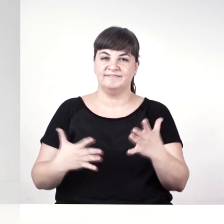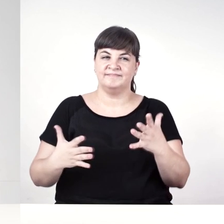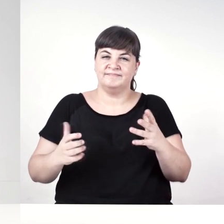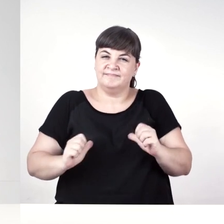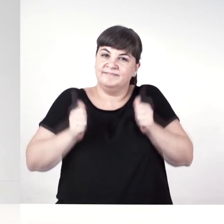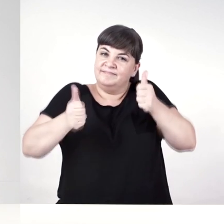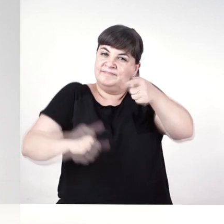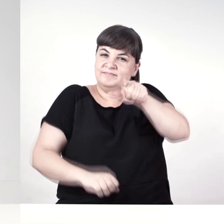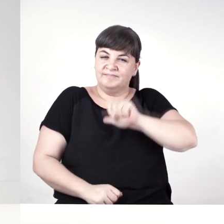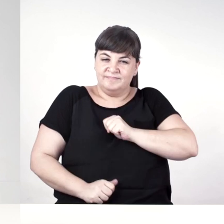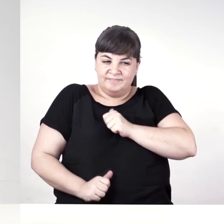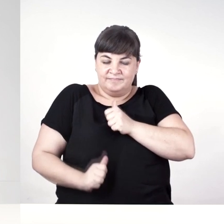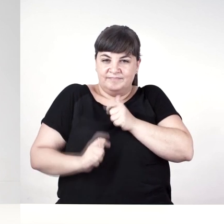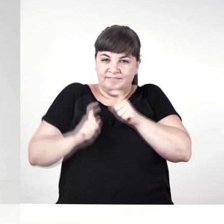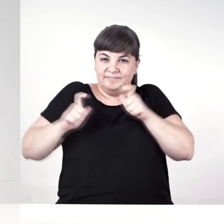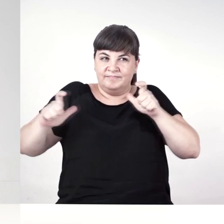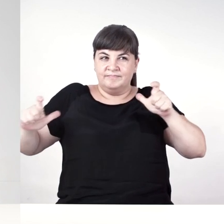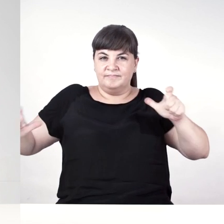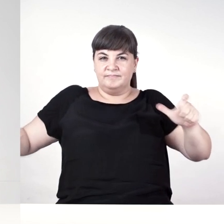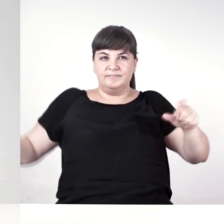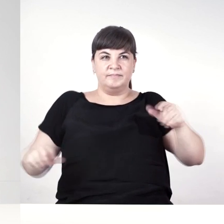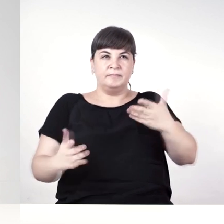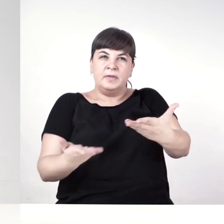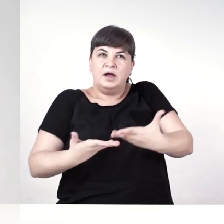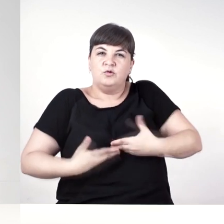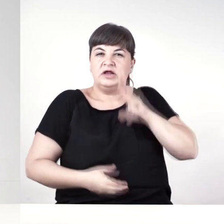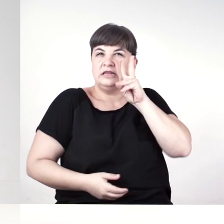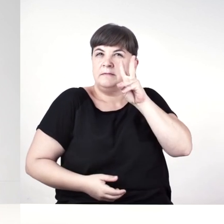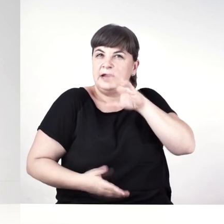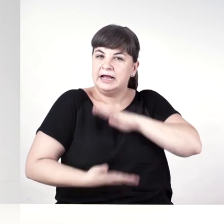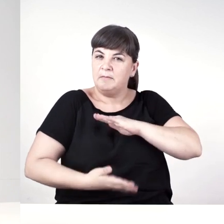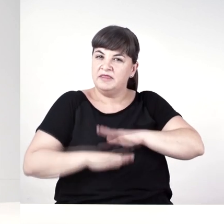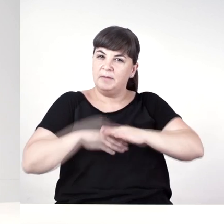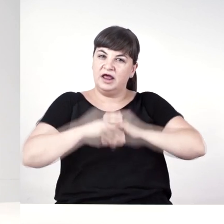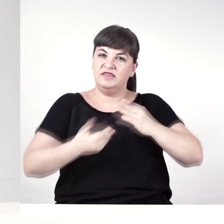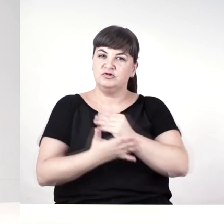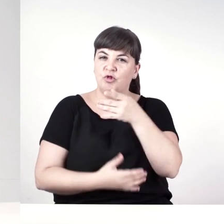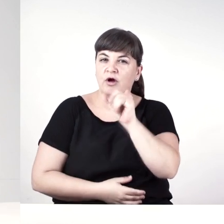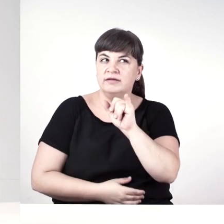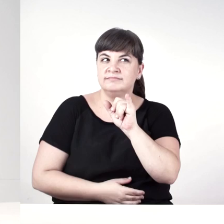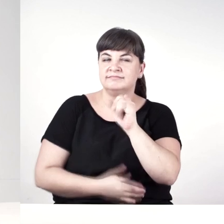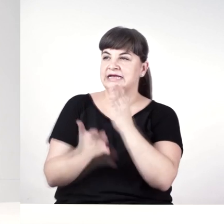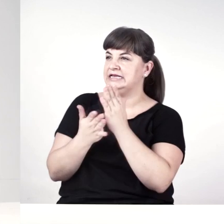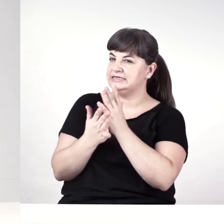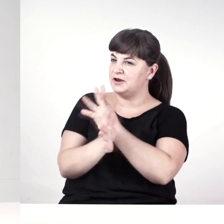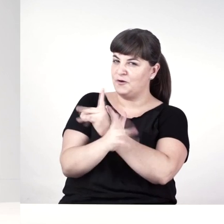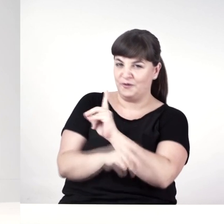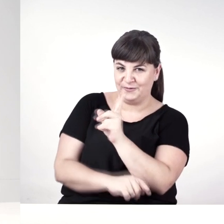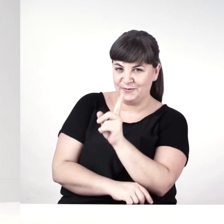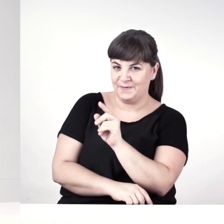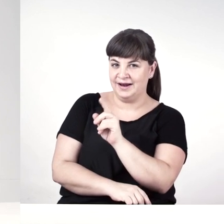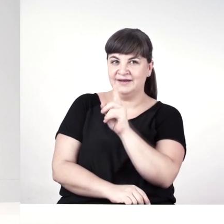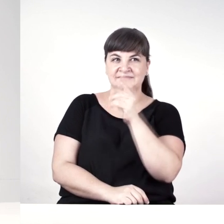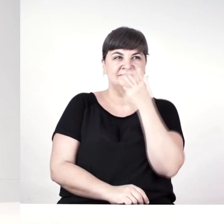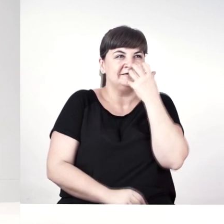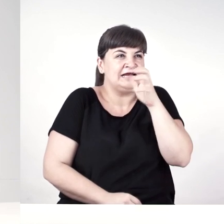Desde aumentar tu autoestima, ayudarte a ver que eres capaz de todo. No jugar en clase,